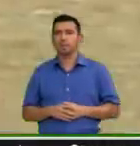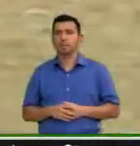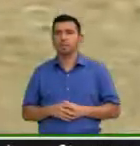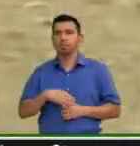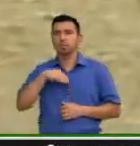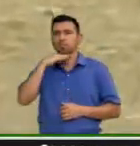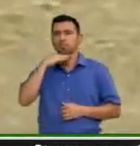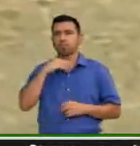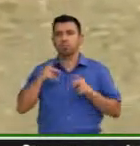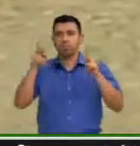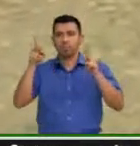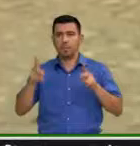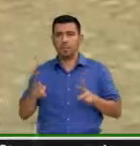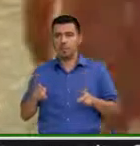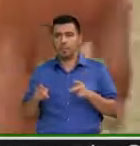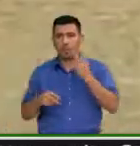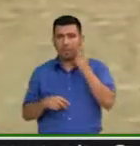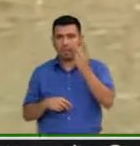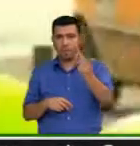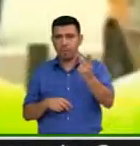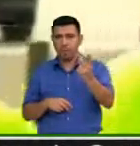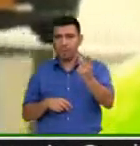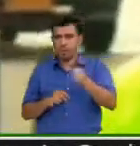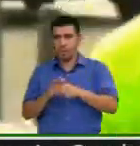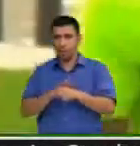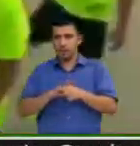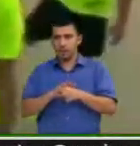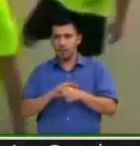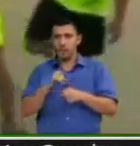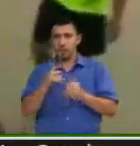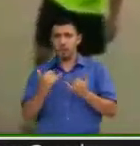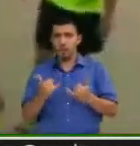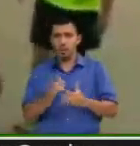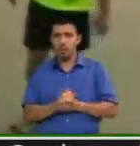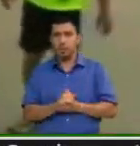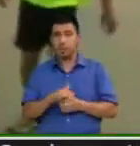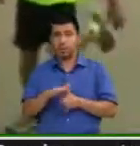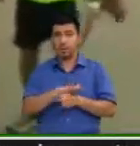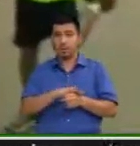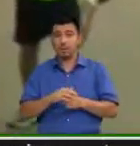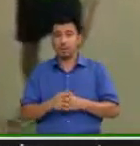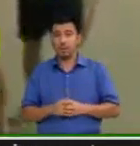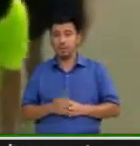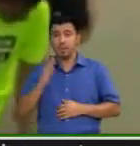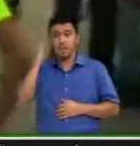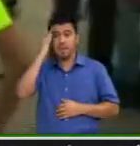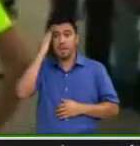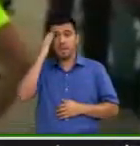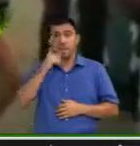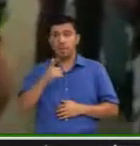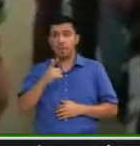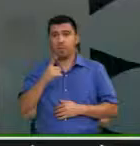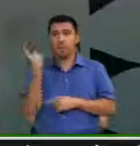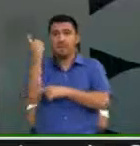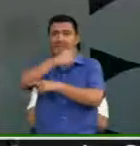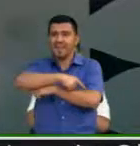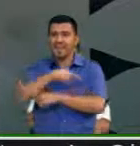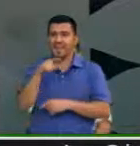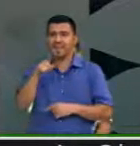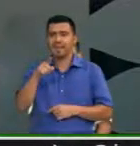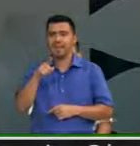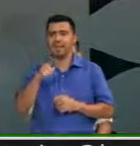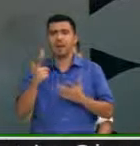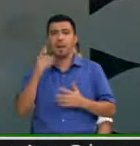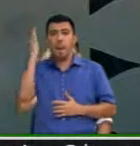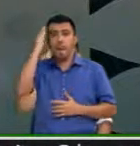quienes piden visibilizar su situación al tiempo de justicia y reparación. Conmemorar el día de la